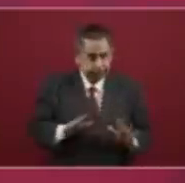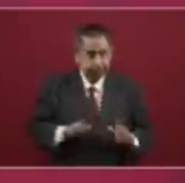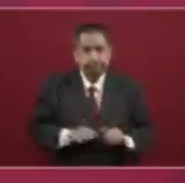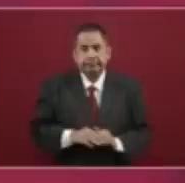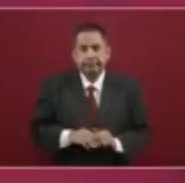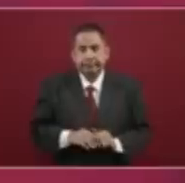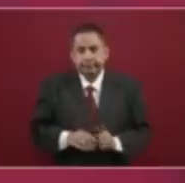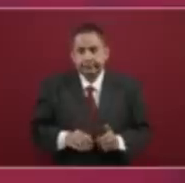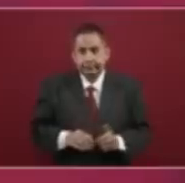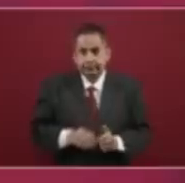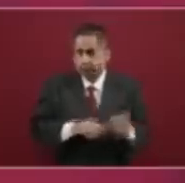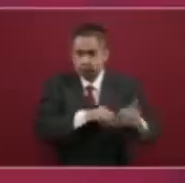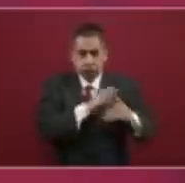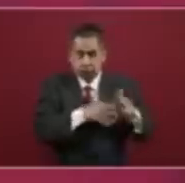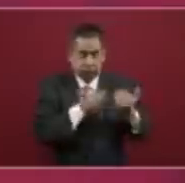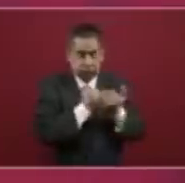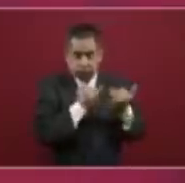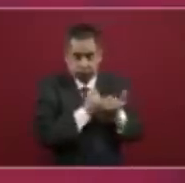en todo.